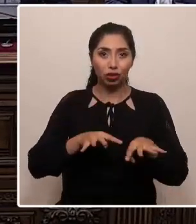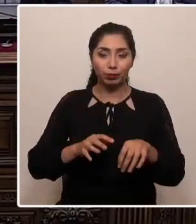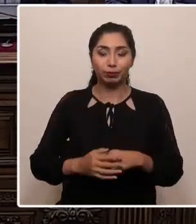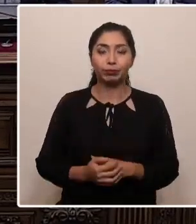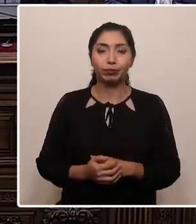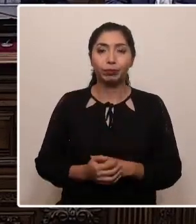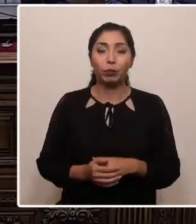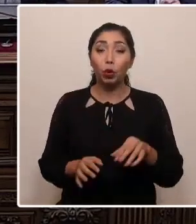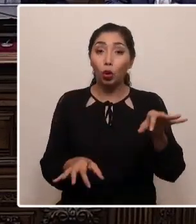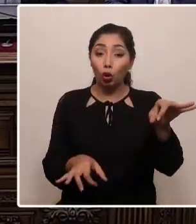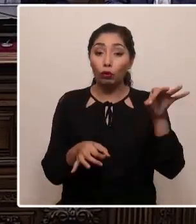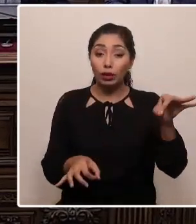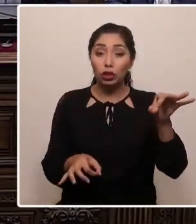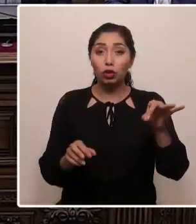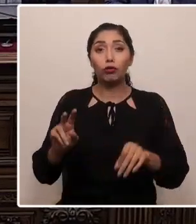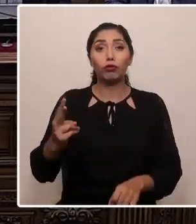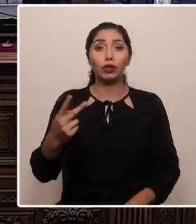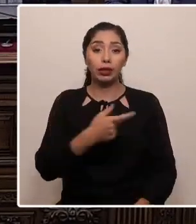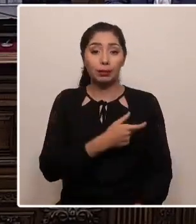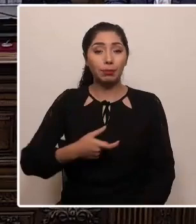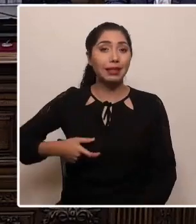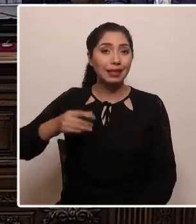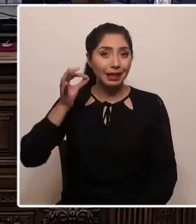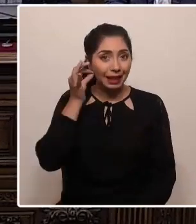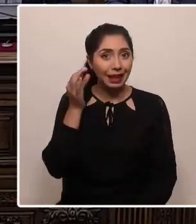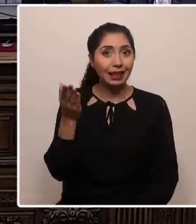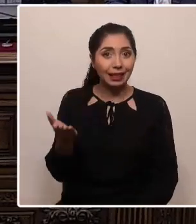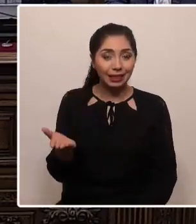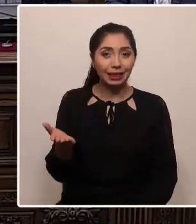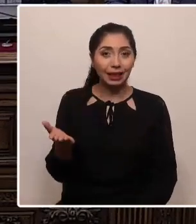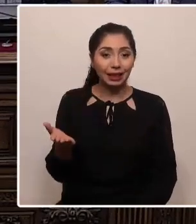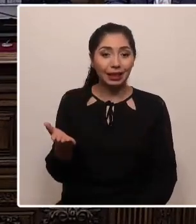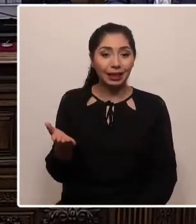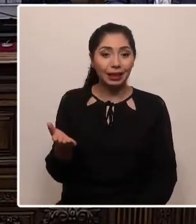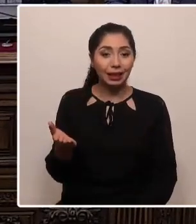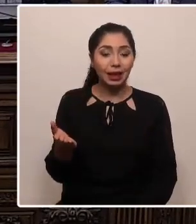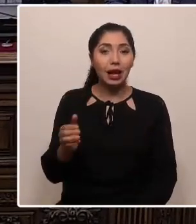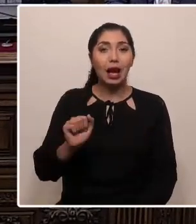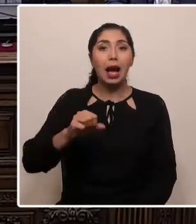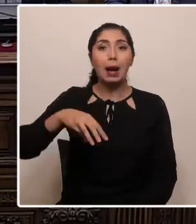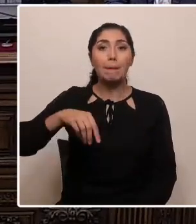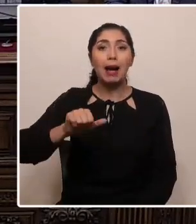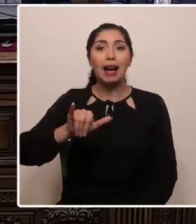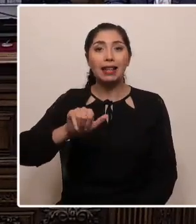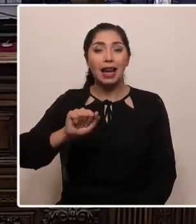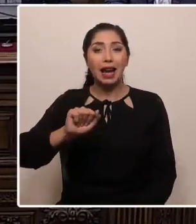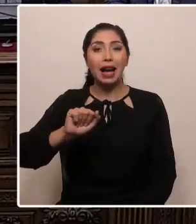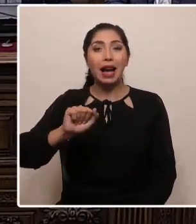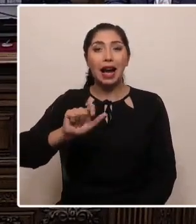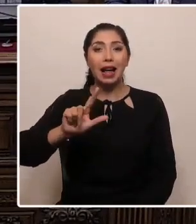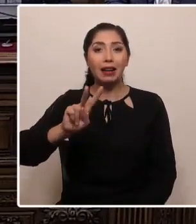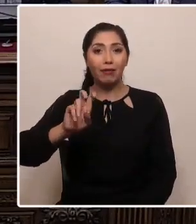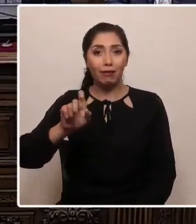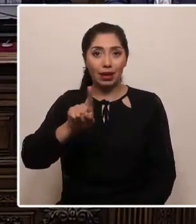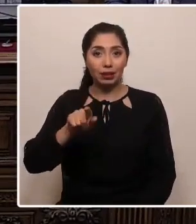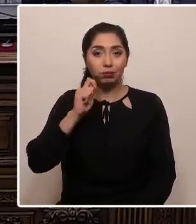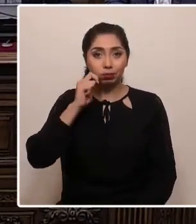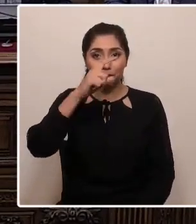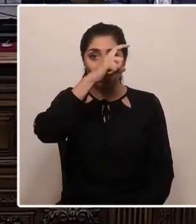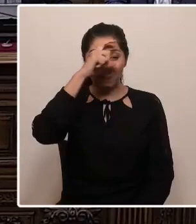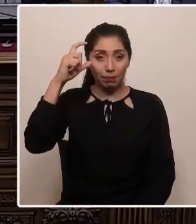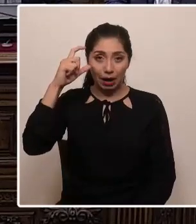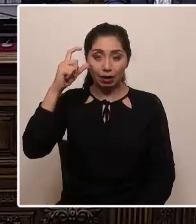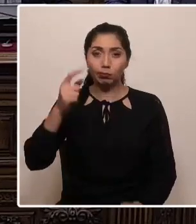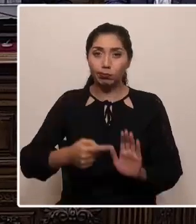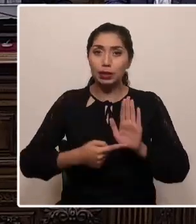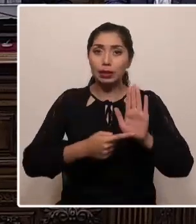Oficio de la Vicepresidenta Adjunta de la Convención Constitucional, señora Amaya Alves, mediante el cual presenta su renuncia a